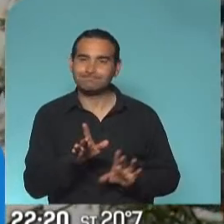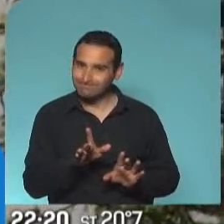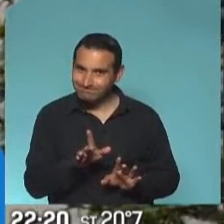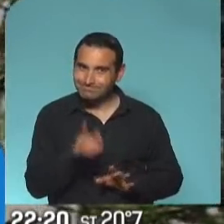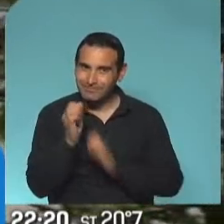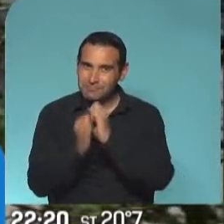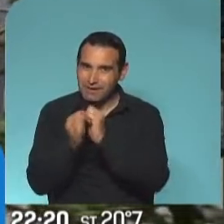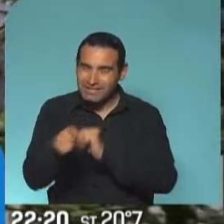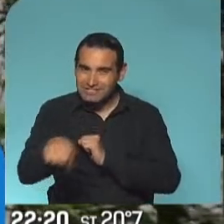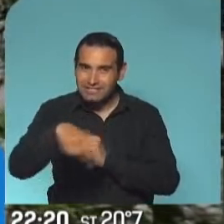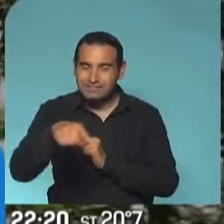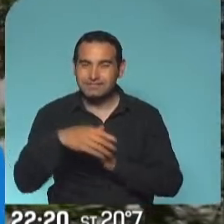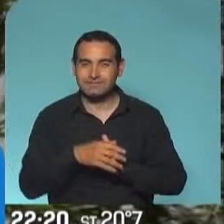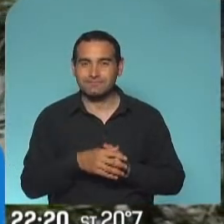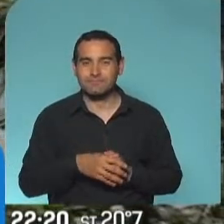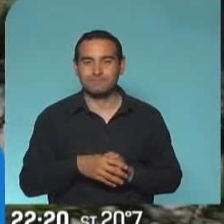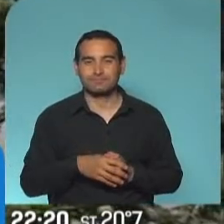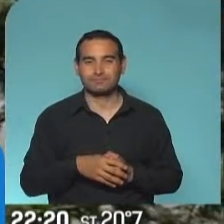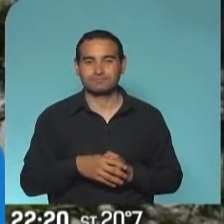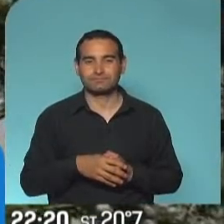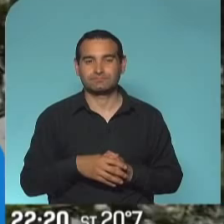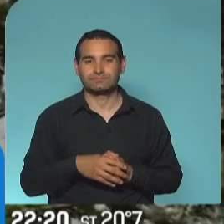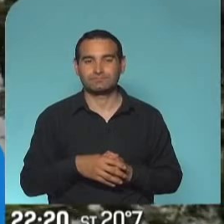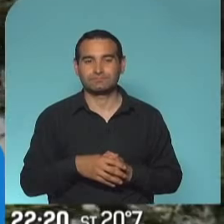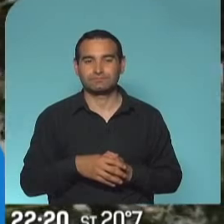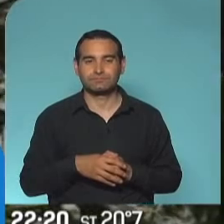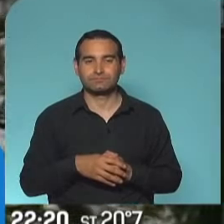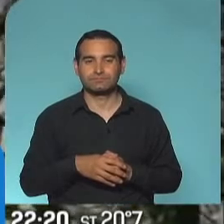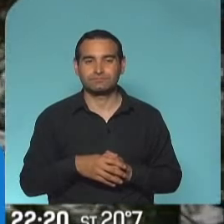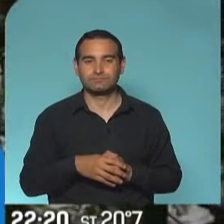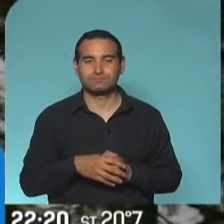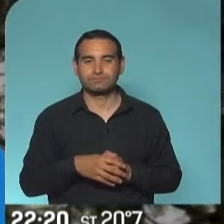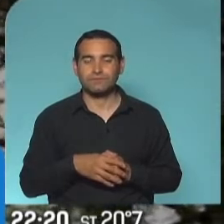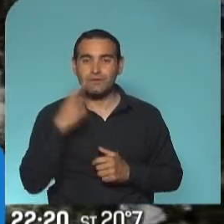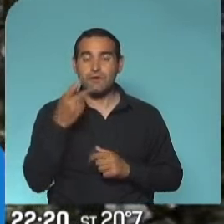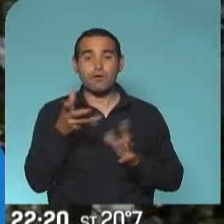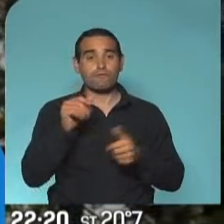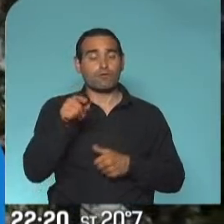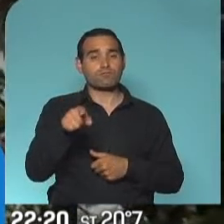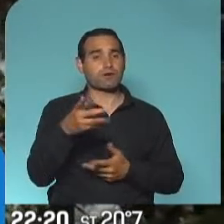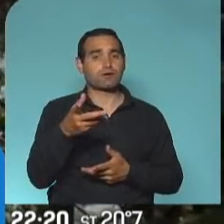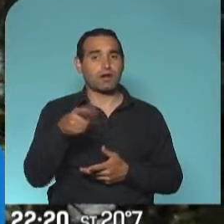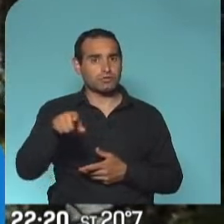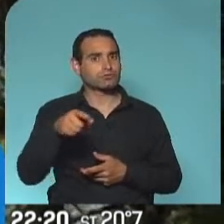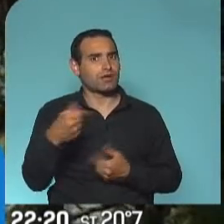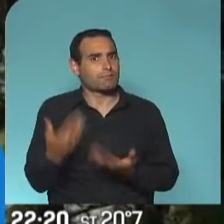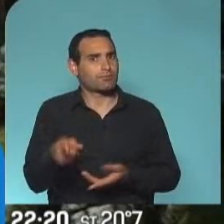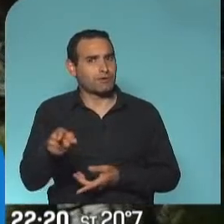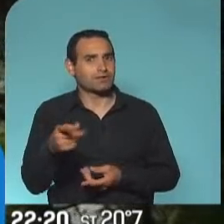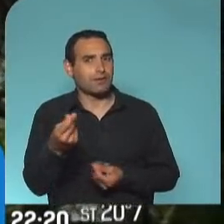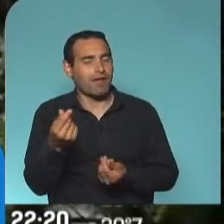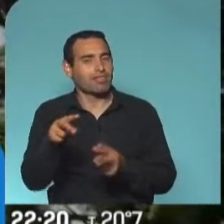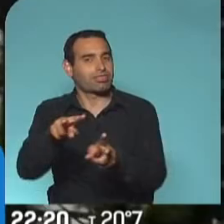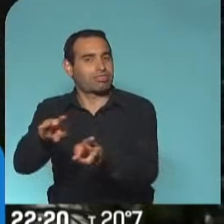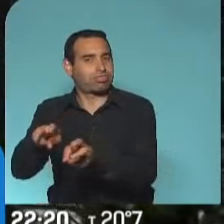cuestionadas o juzgadas por este modelo del cual han sido los beneficiarios, pero también son los responsables